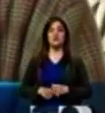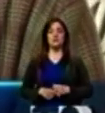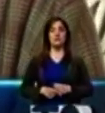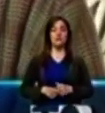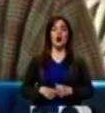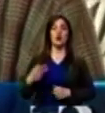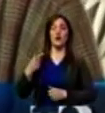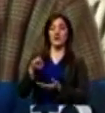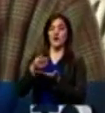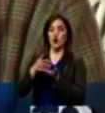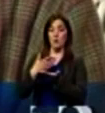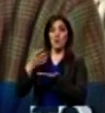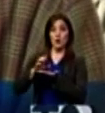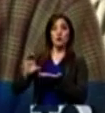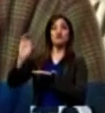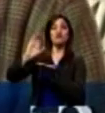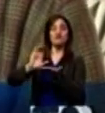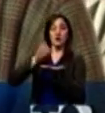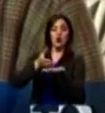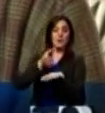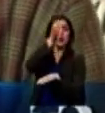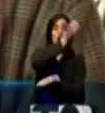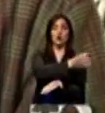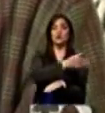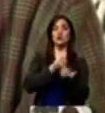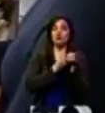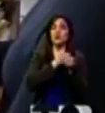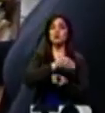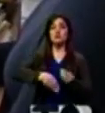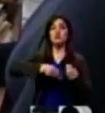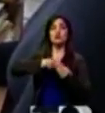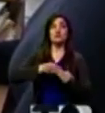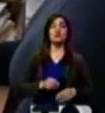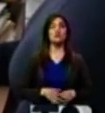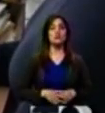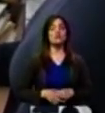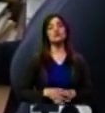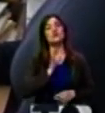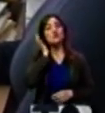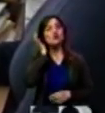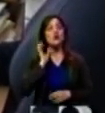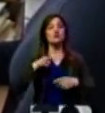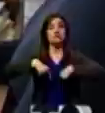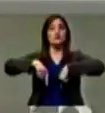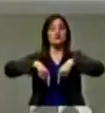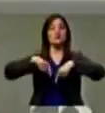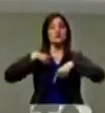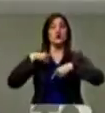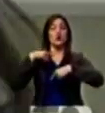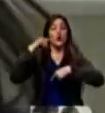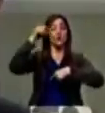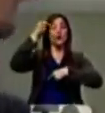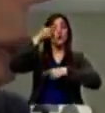la mitad de esa ganancia y la otra mitad iba a ser para la persona que le estuviera poniendo la inversión. Según Giovanna Tipán, de Movilidad del Gobierno